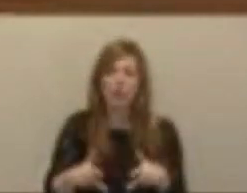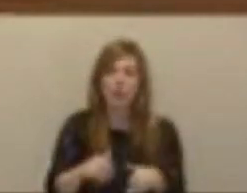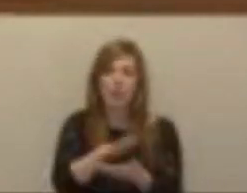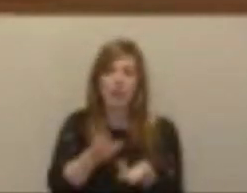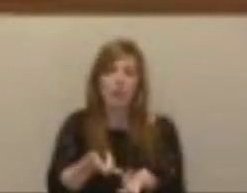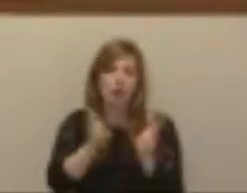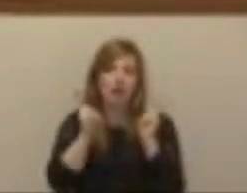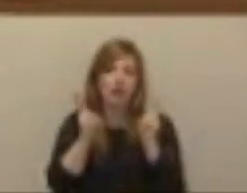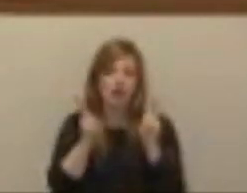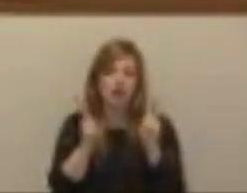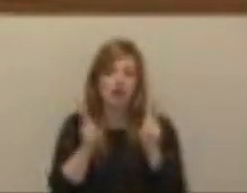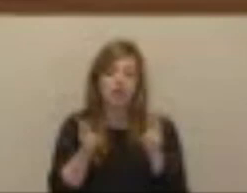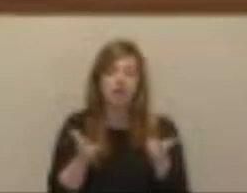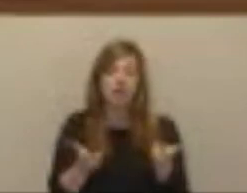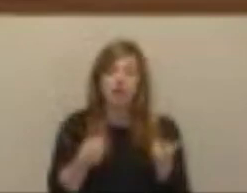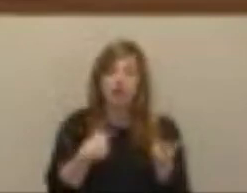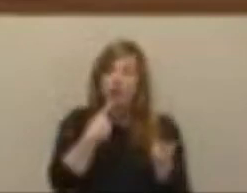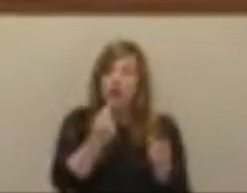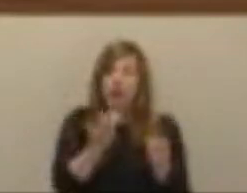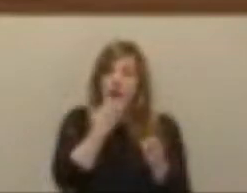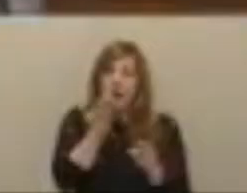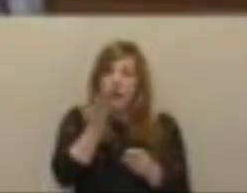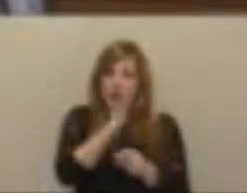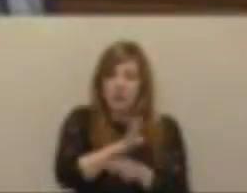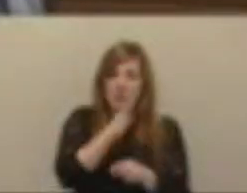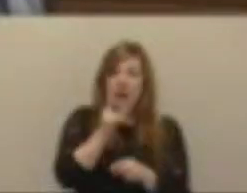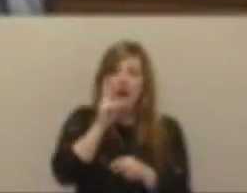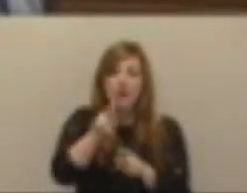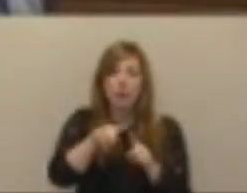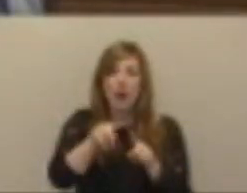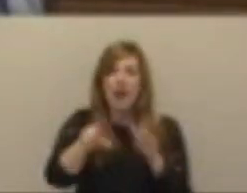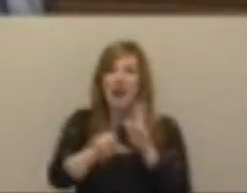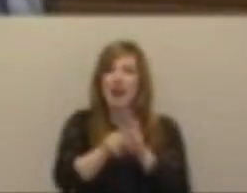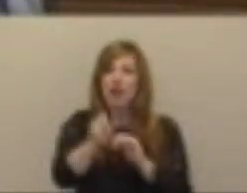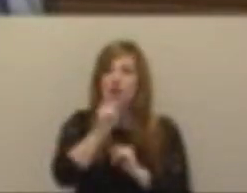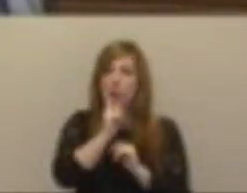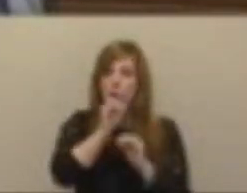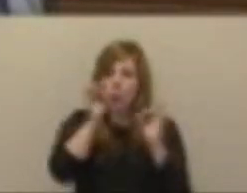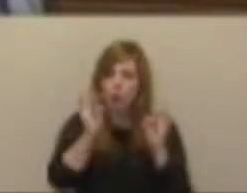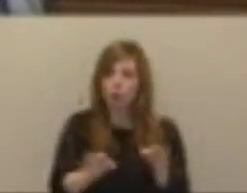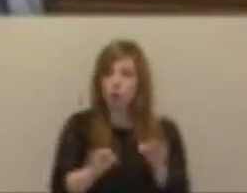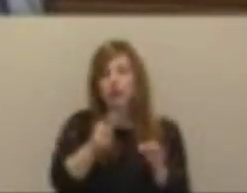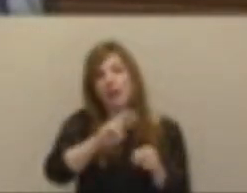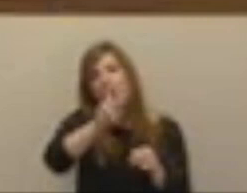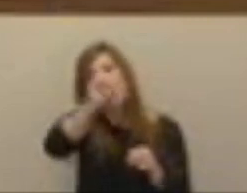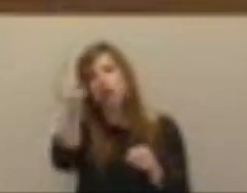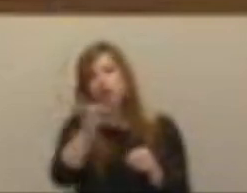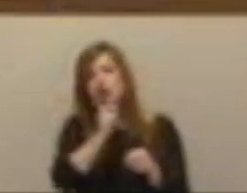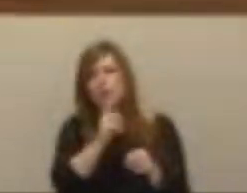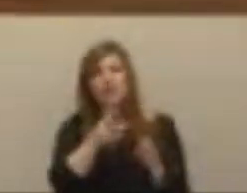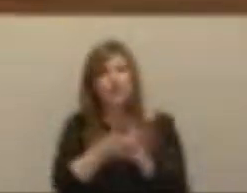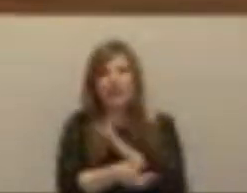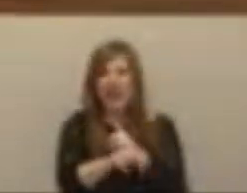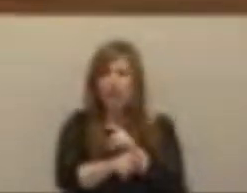les obligaron. Lo digo como ejemplo para ver cómo se trata la ley en algunos momentos y cómo se trata en otros. Y no pedimos con esto que haya ninguna